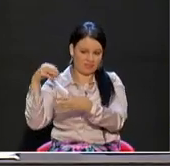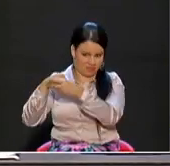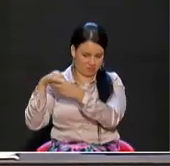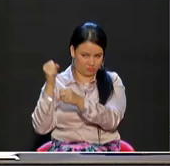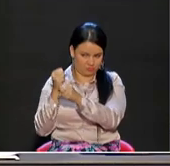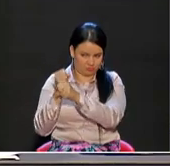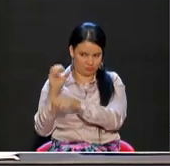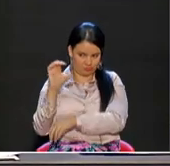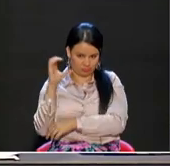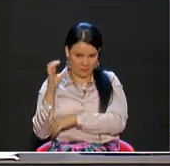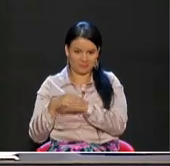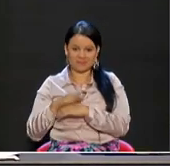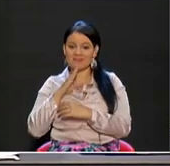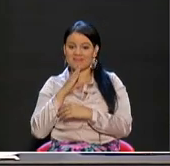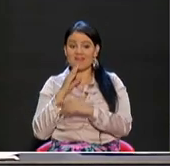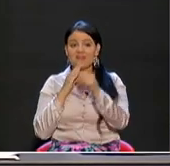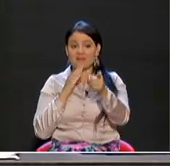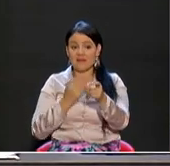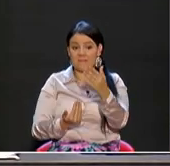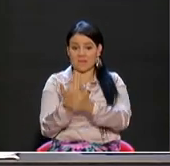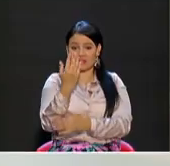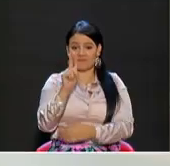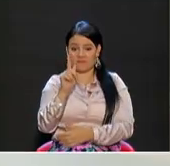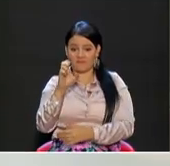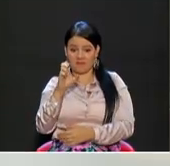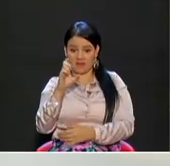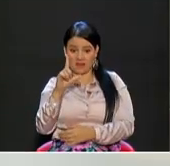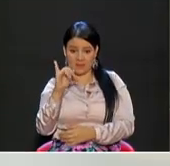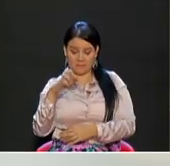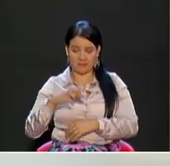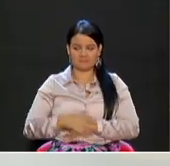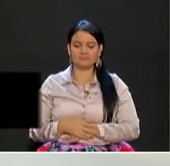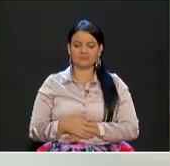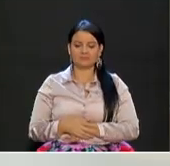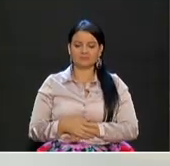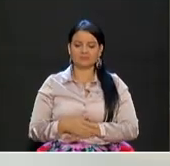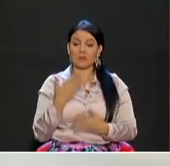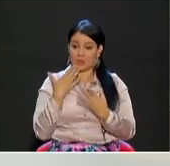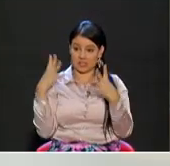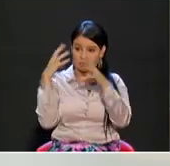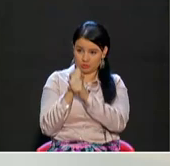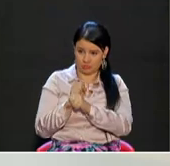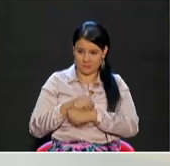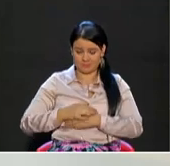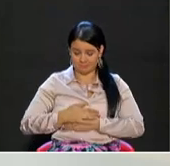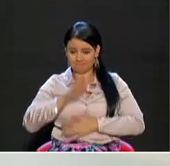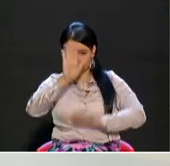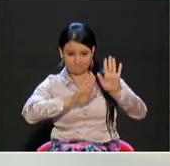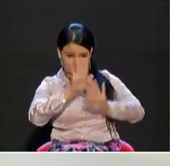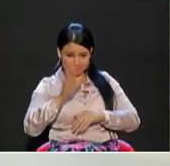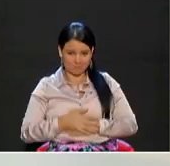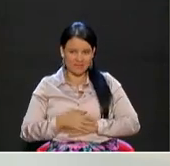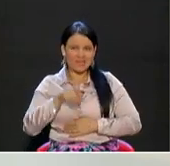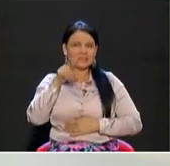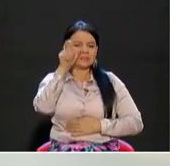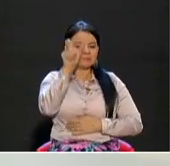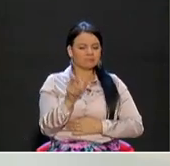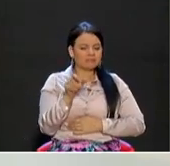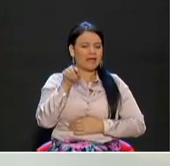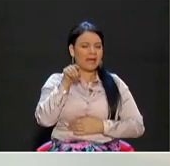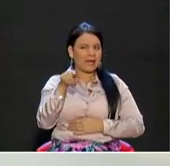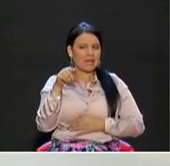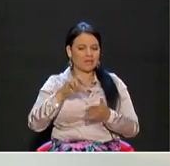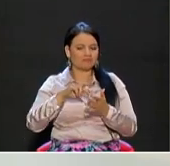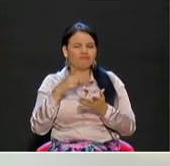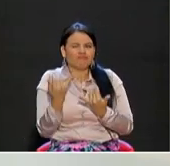candidato felipe palau buenas noches candidatos el actual gobernador de antioquia ha sido bastante crítico con los espacios donde están los ex